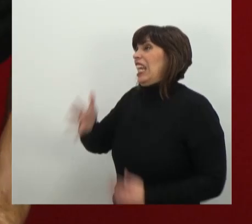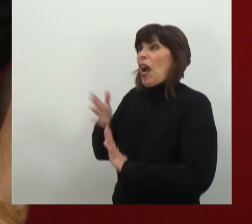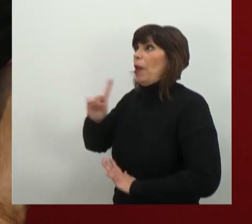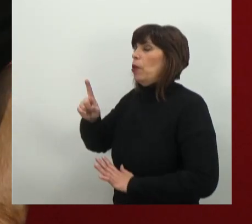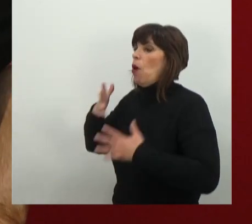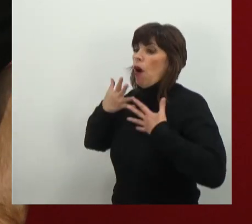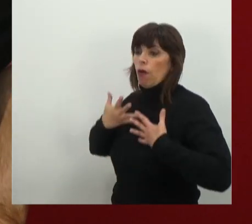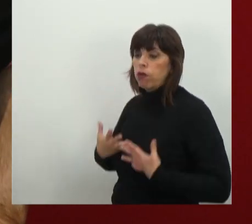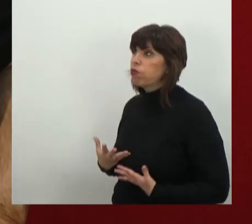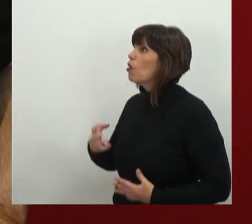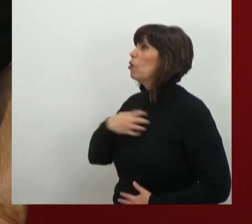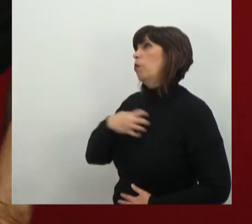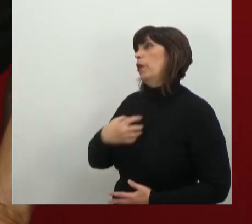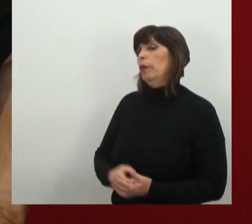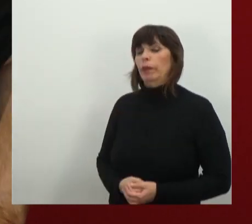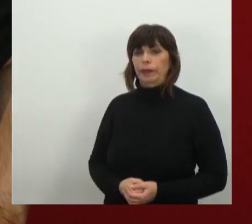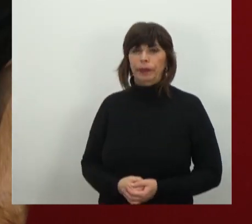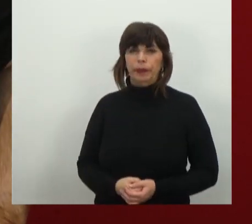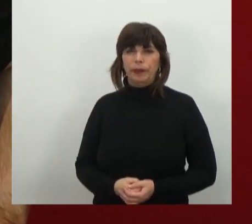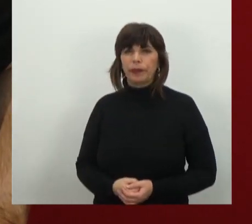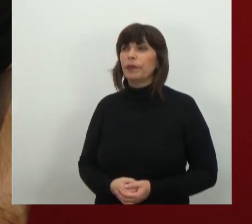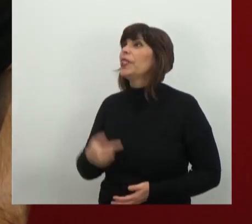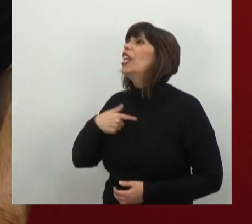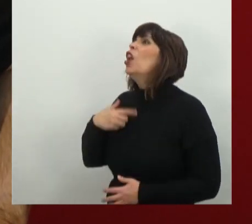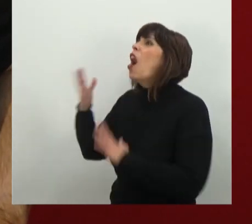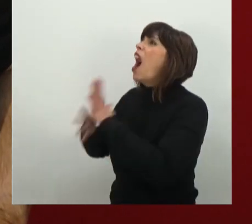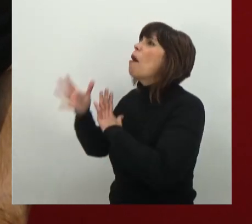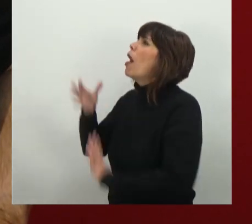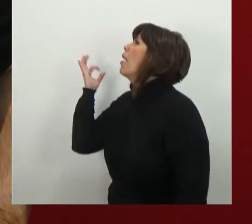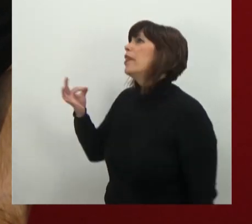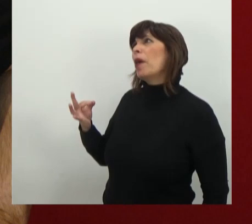Otra traducción dice: tengo que hablar y desahogarme.